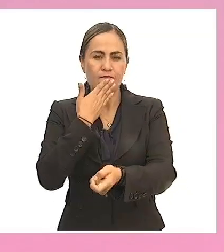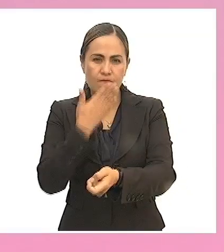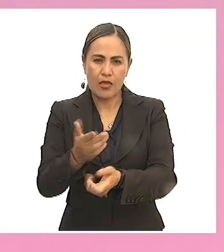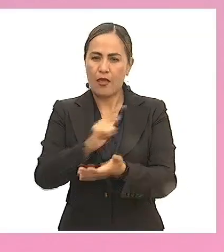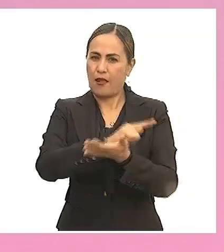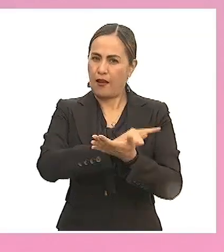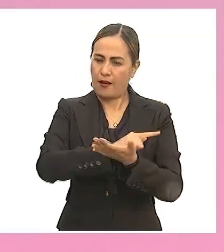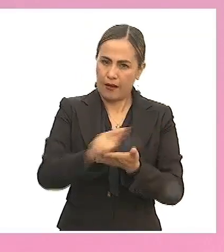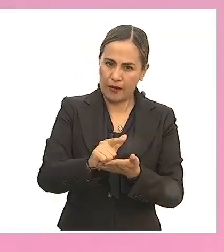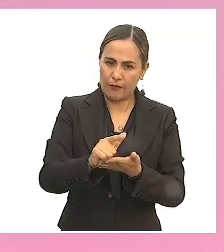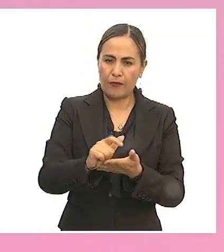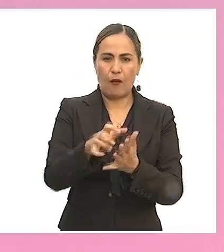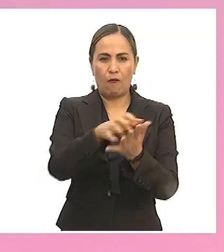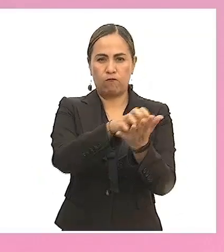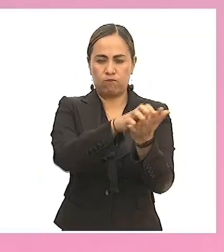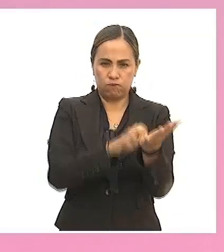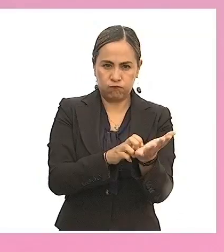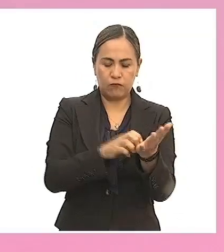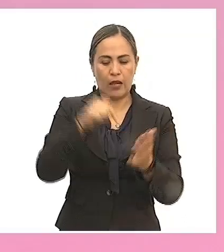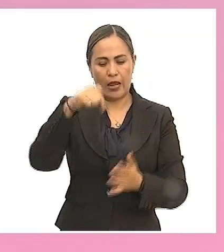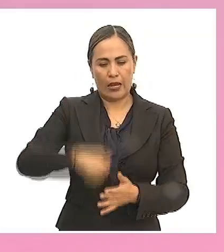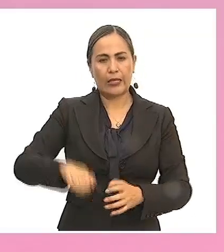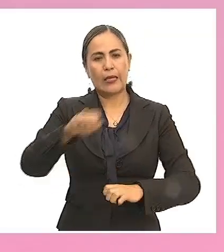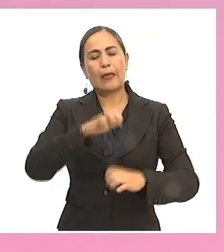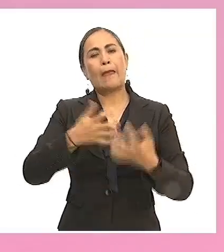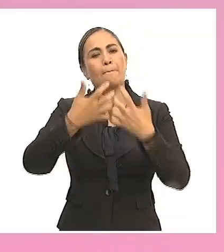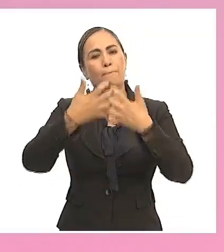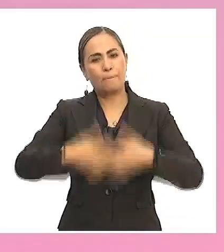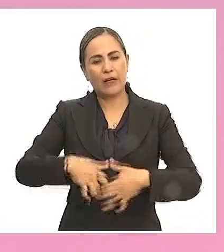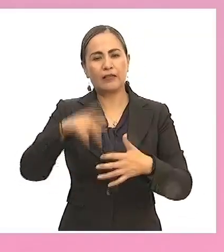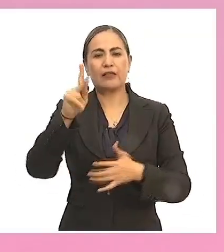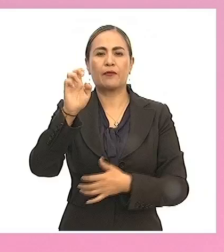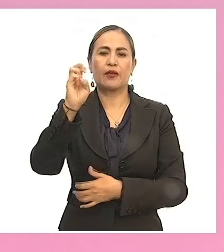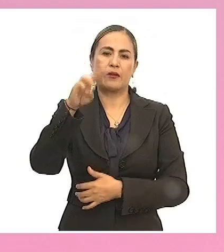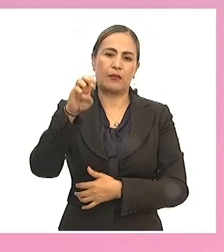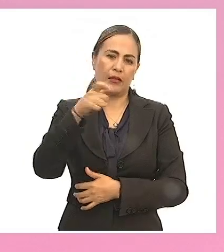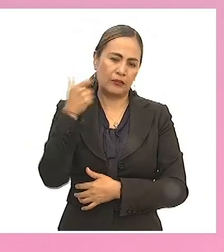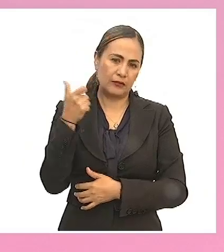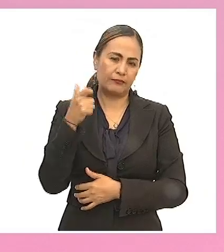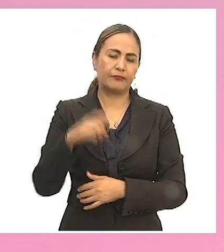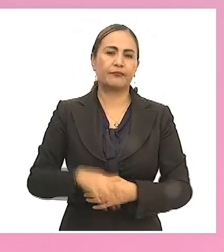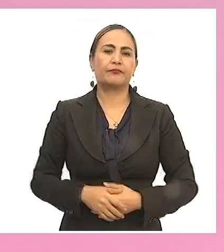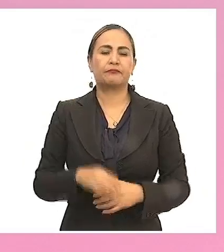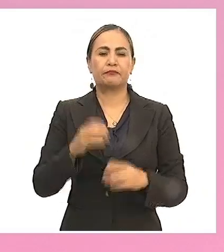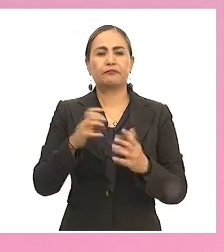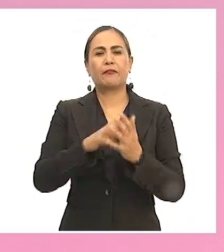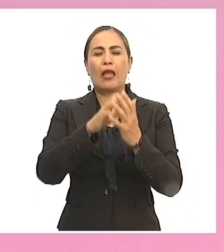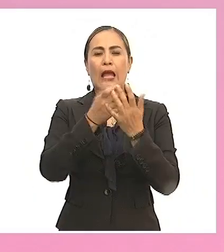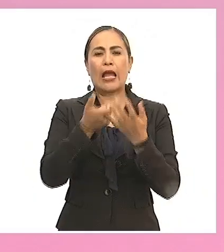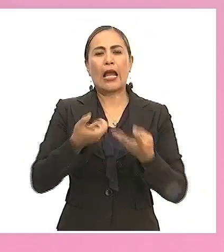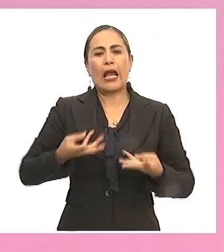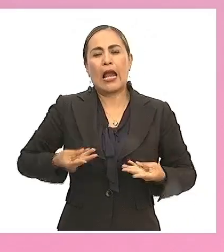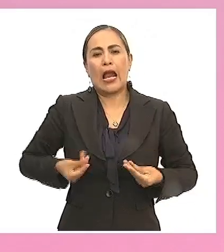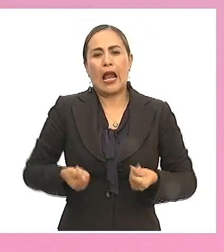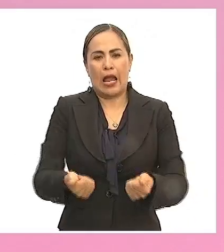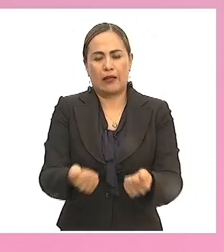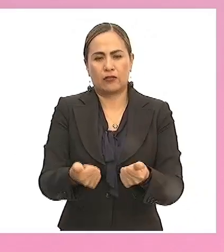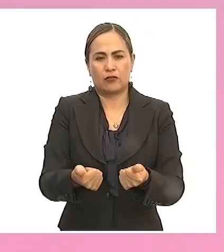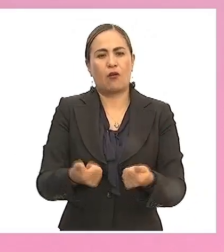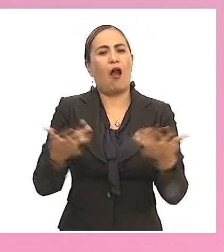eficaz y austero de Pemex ha permitido reducir los costos de